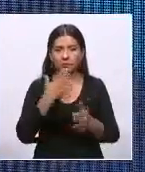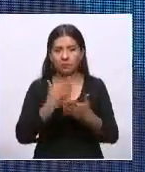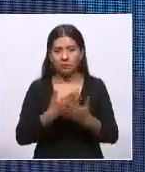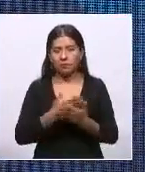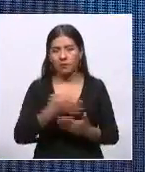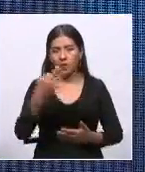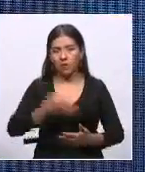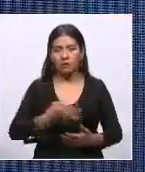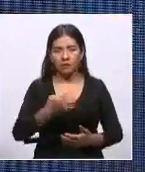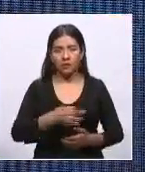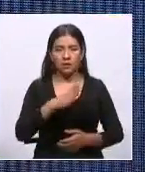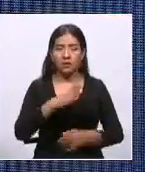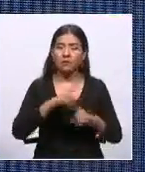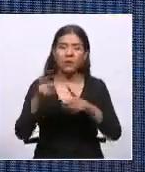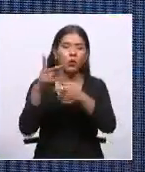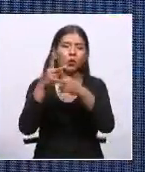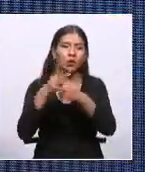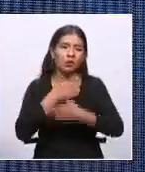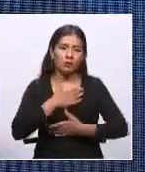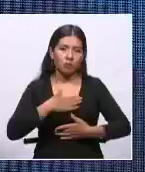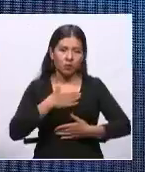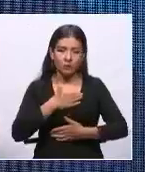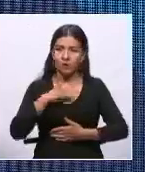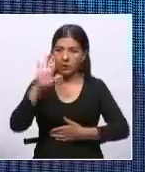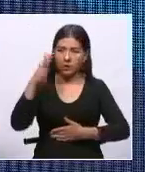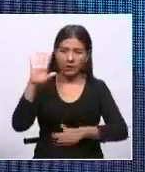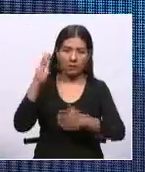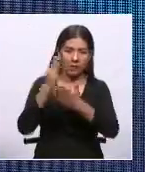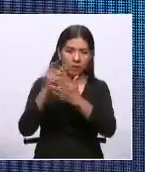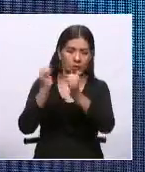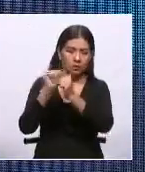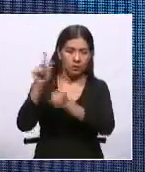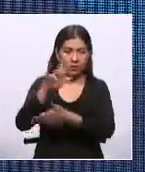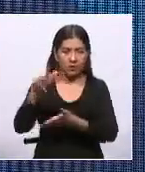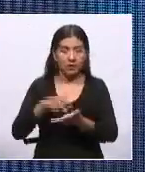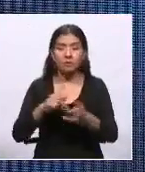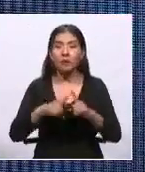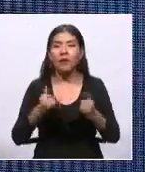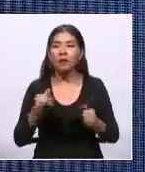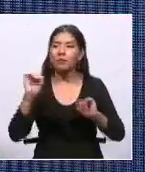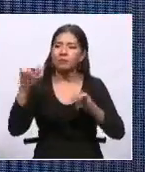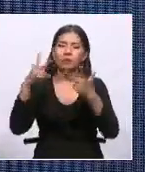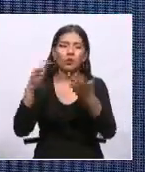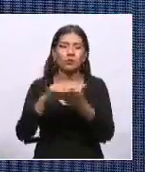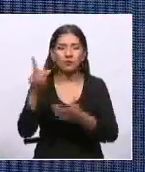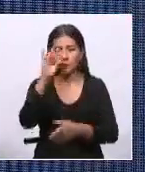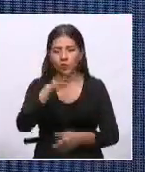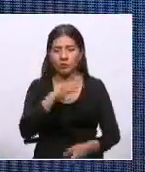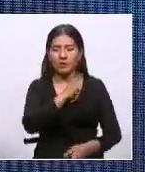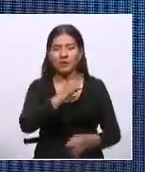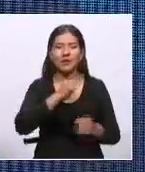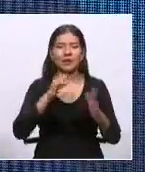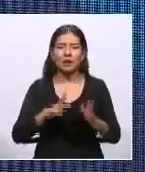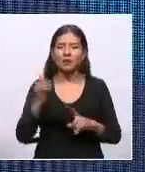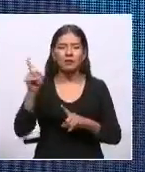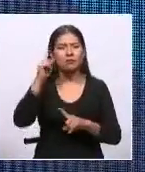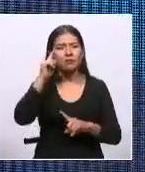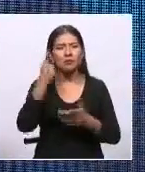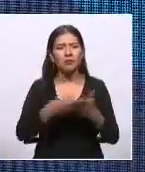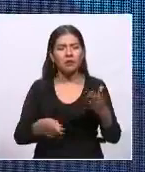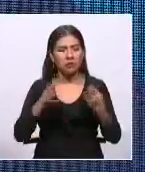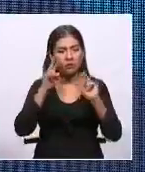resguardarse también. Vamos a hacer una pausa con Filomeno allá en el Plan 3000. Senador William Torres, me gustaría su criterio de lo que está